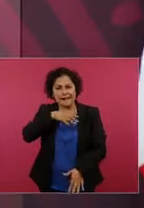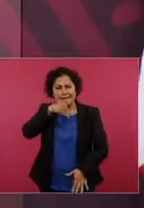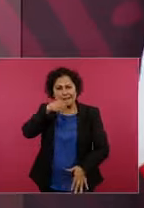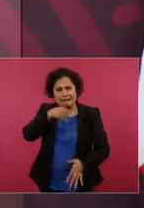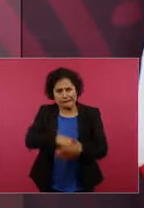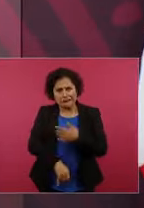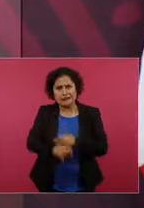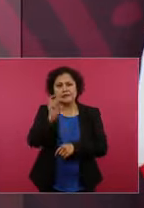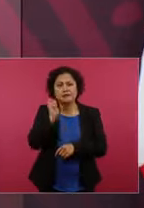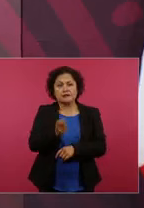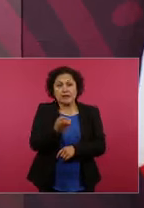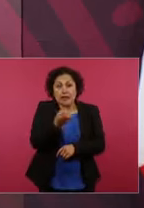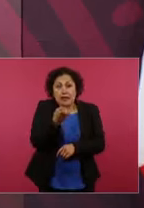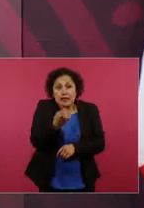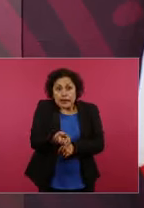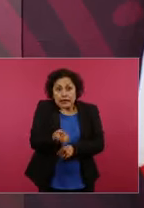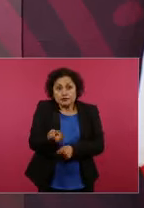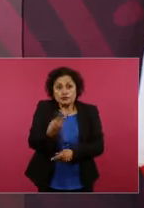nos ha salvado